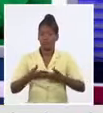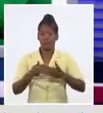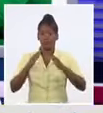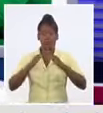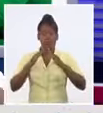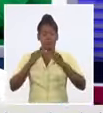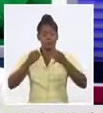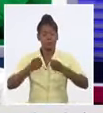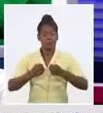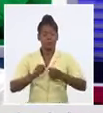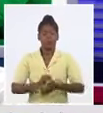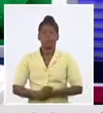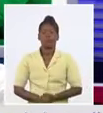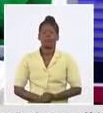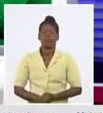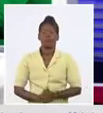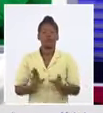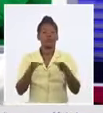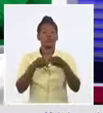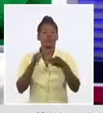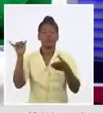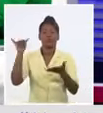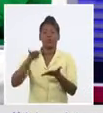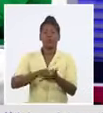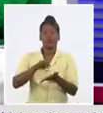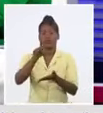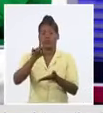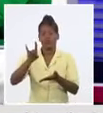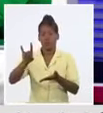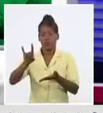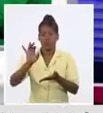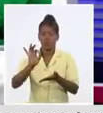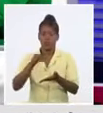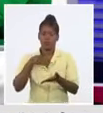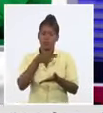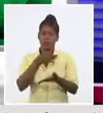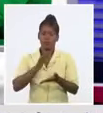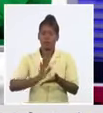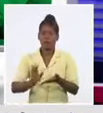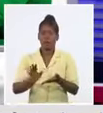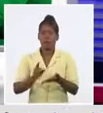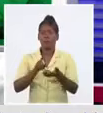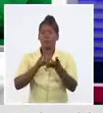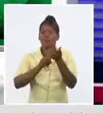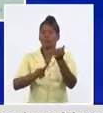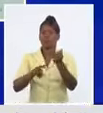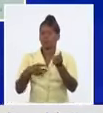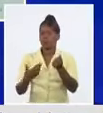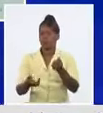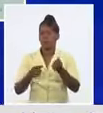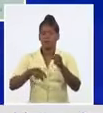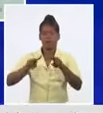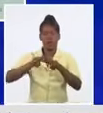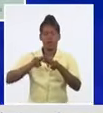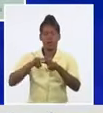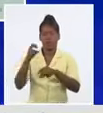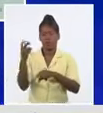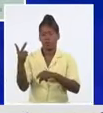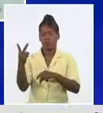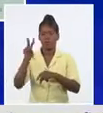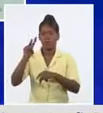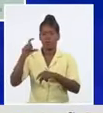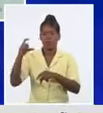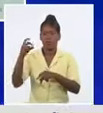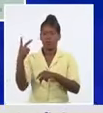19 en el día de ayer, 7 más que el día anterior, de las provincias de La Habana 2, de Villa Clara